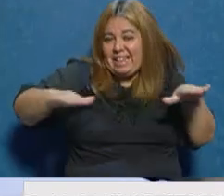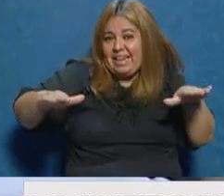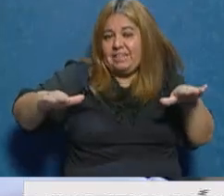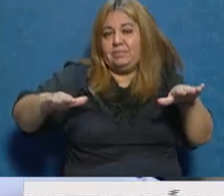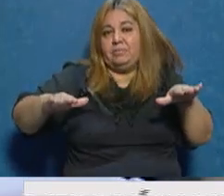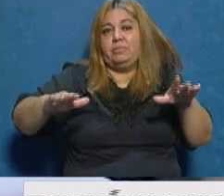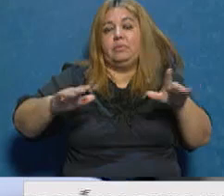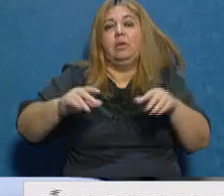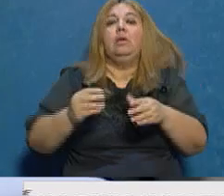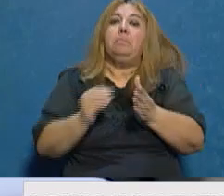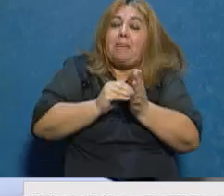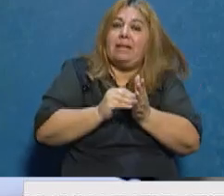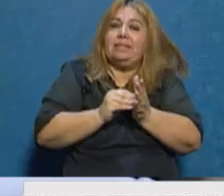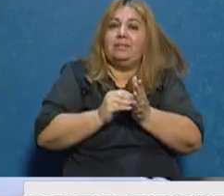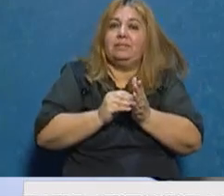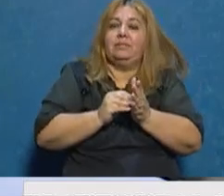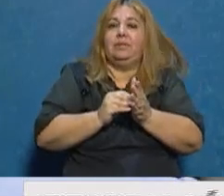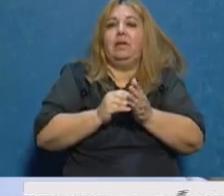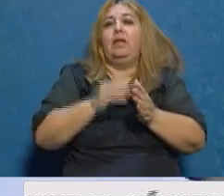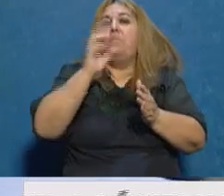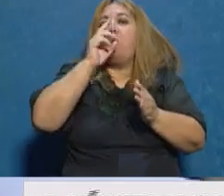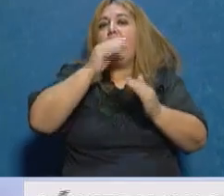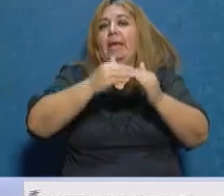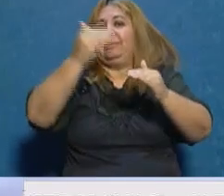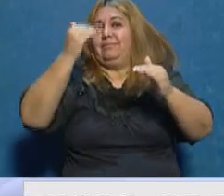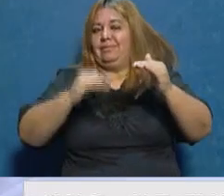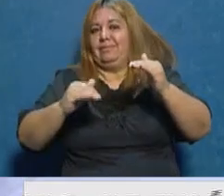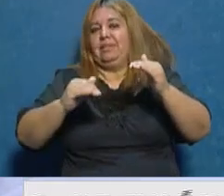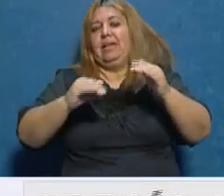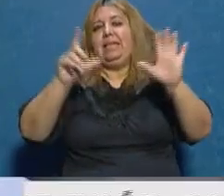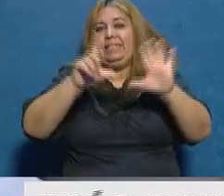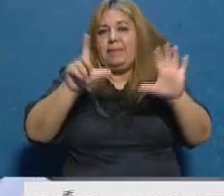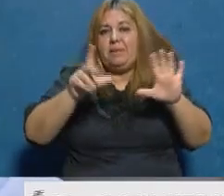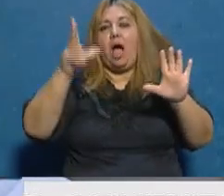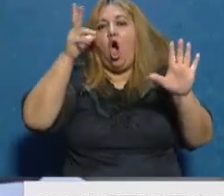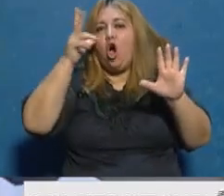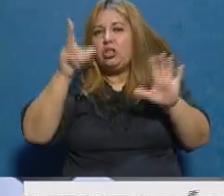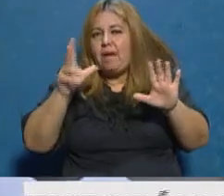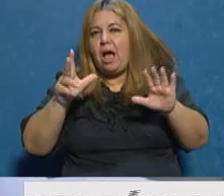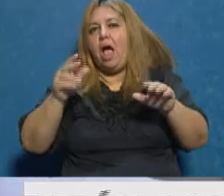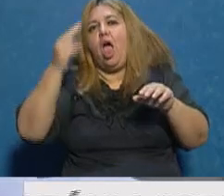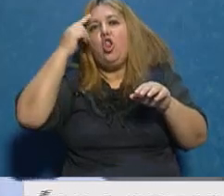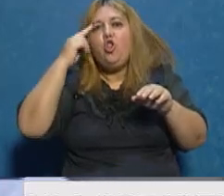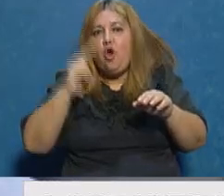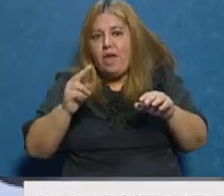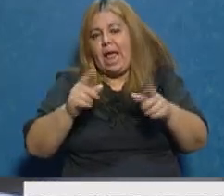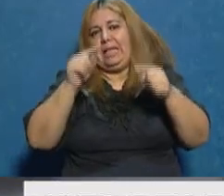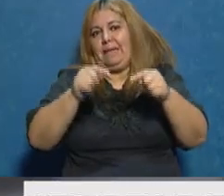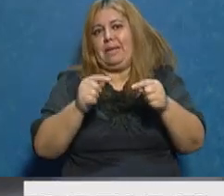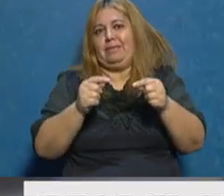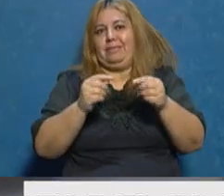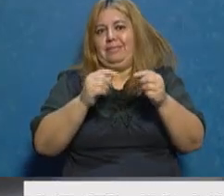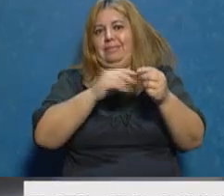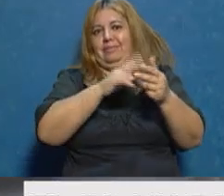agregó divisiones inferiores chicas, o sea, séptima, octava y novena. La idea era que